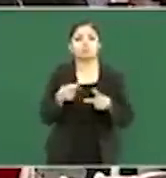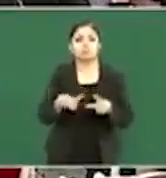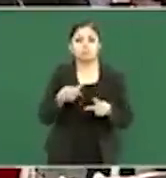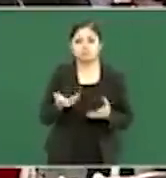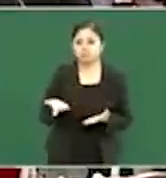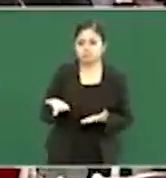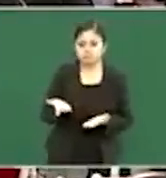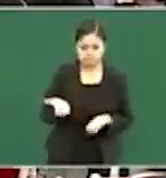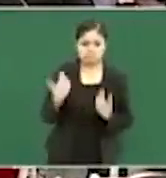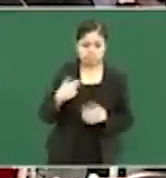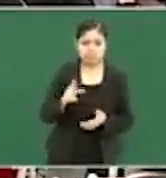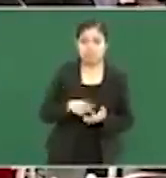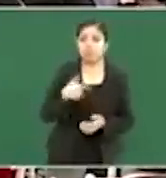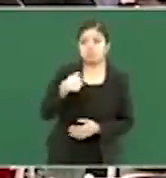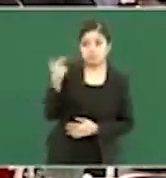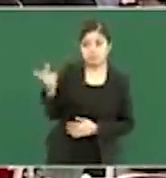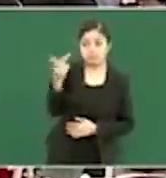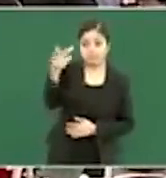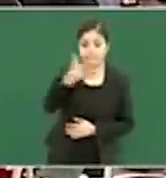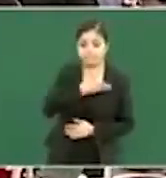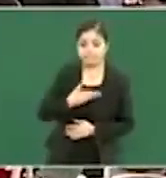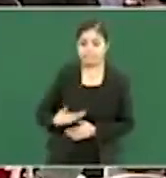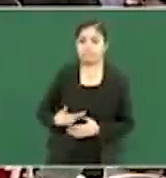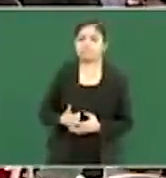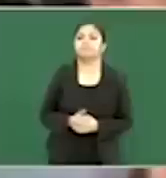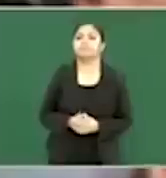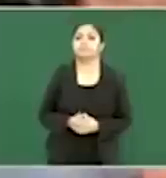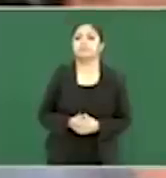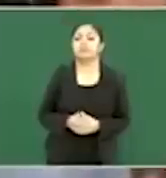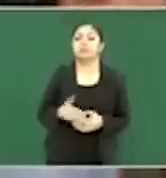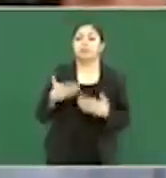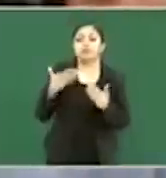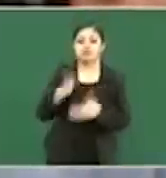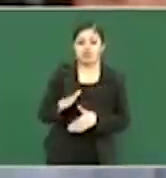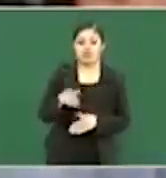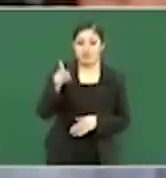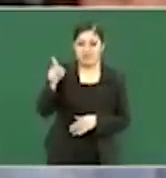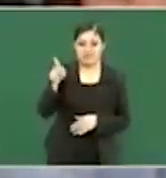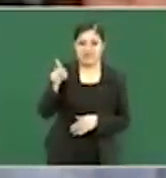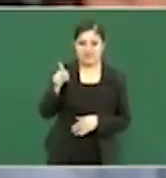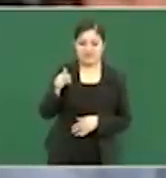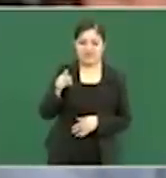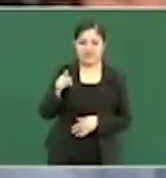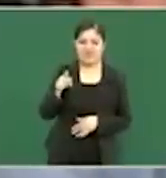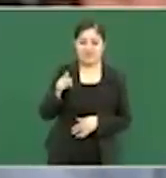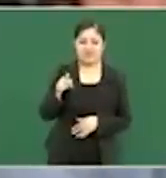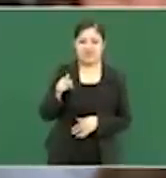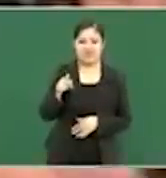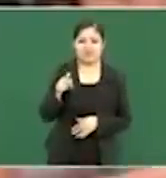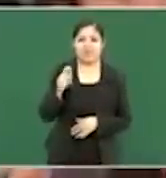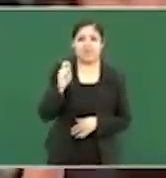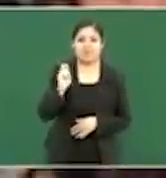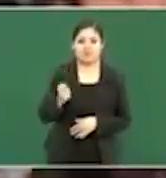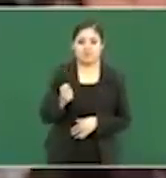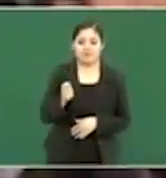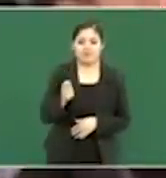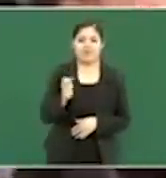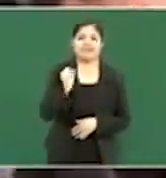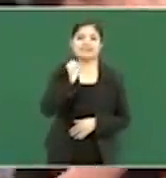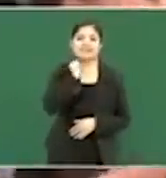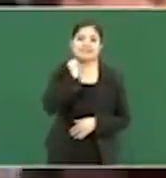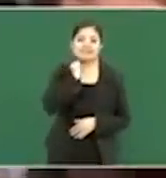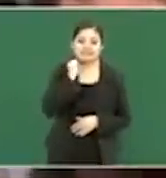vez? Esta es para usted, presidente. En cuanto a la iniciativa que presenta la bancada de Morena en el Senado